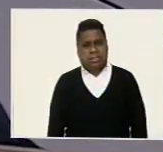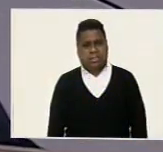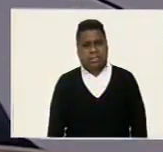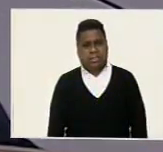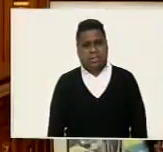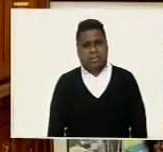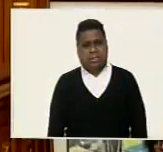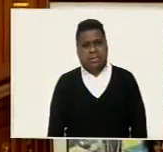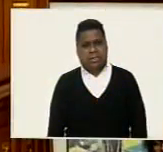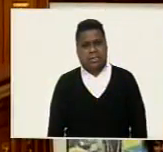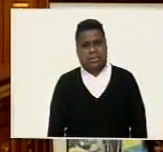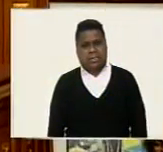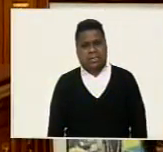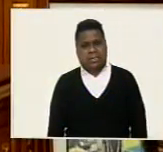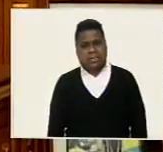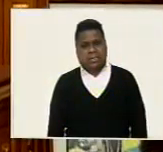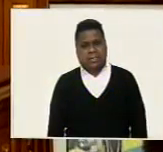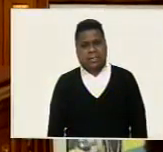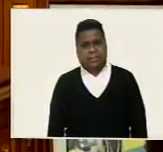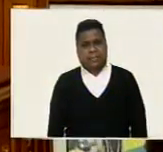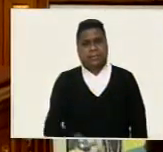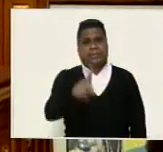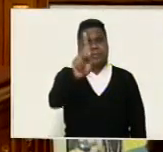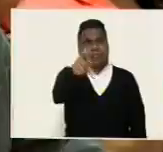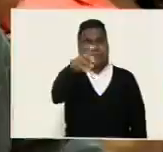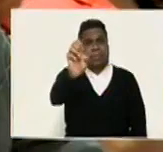Pedro, ¿también está? Pedro.